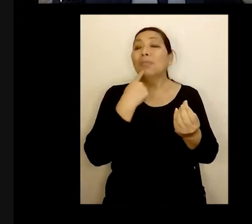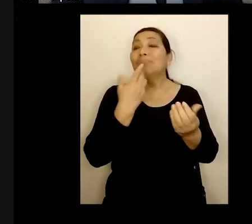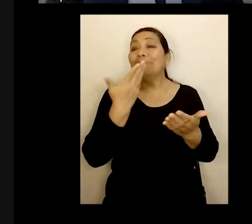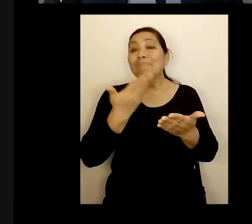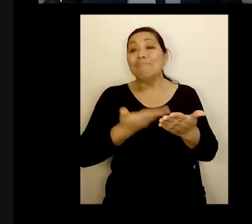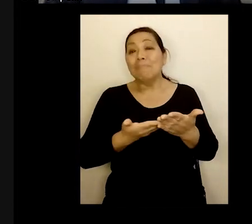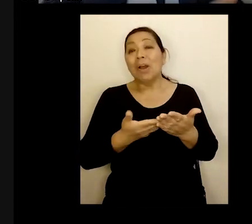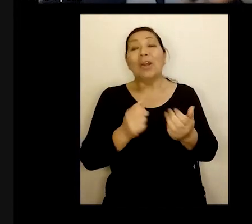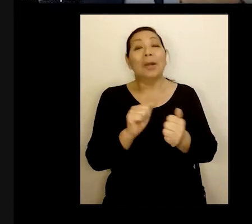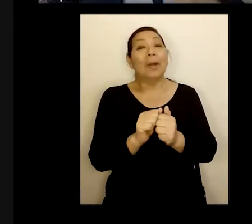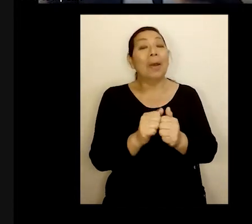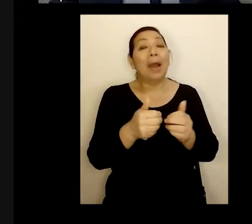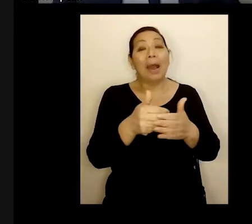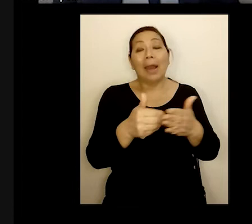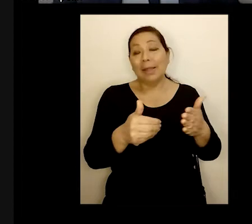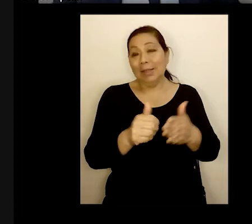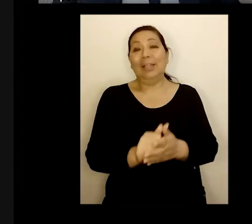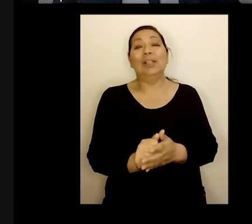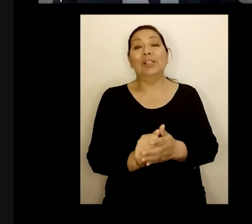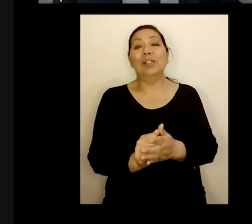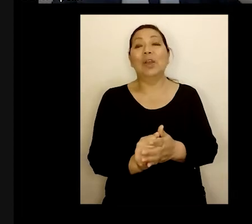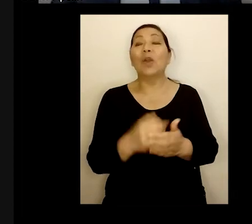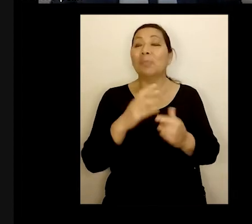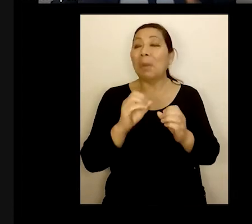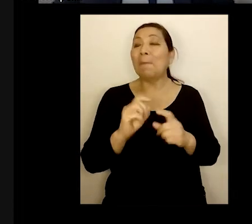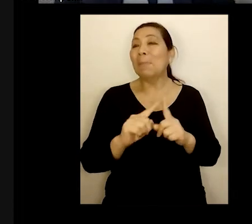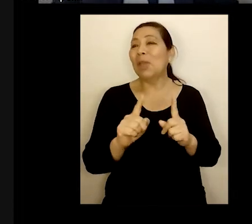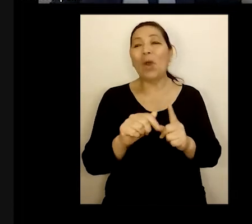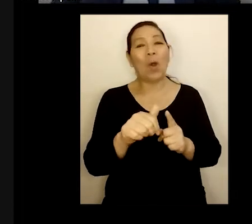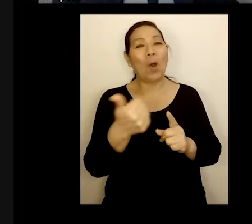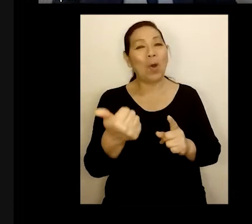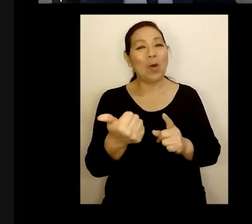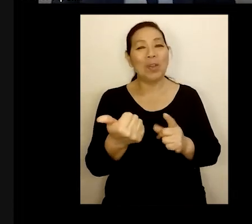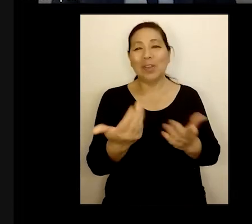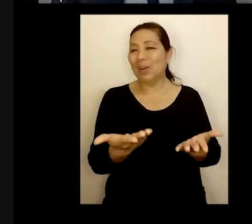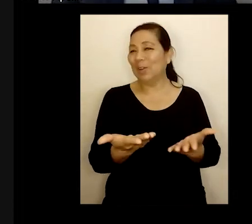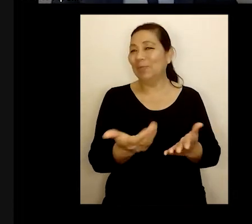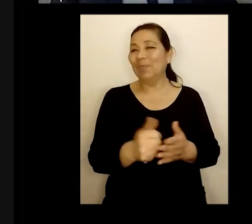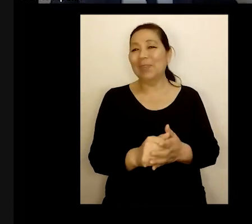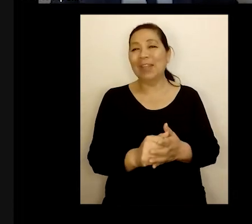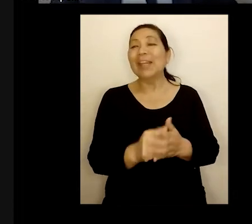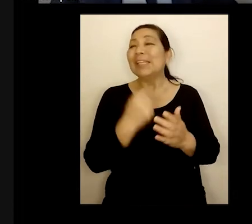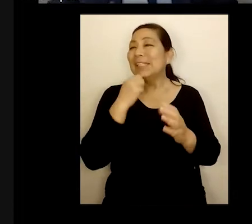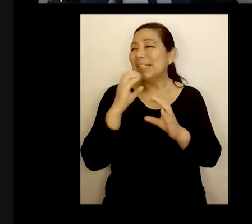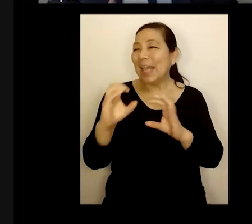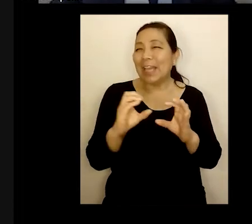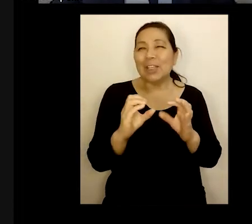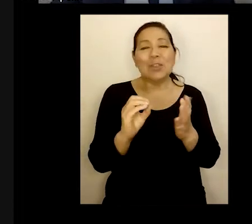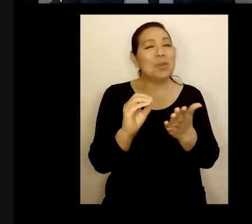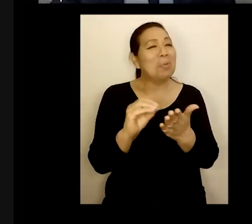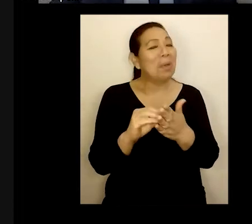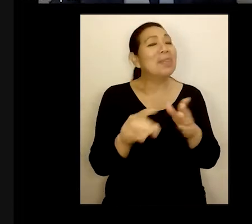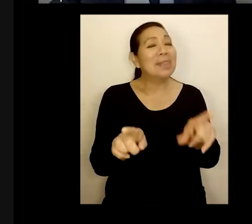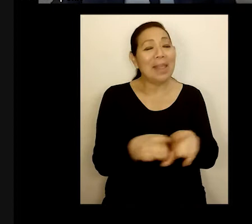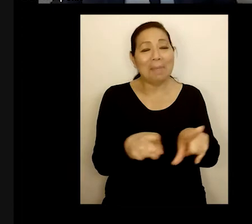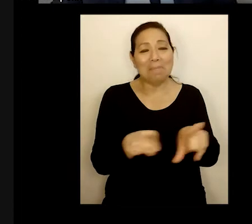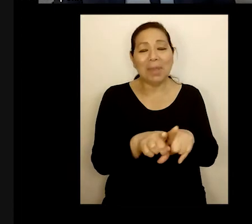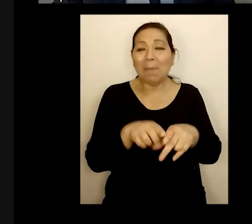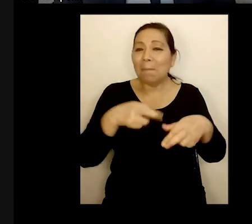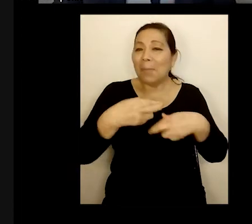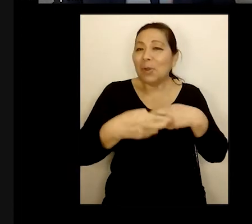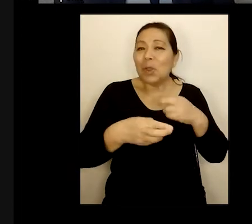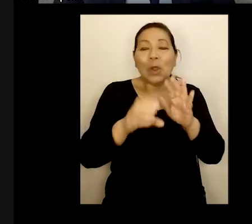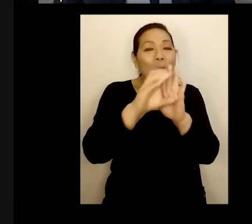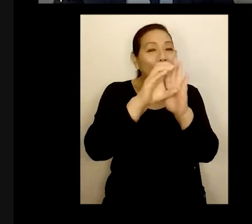lesivo un acto previamente consentido. Pero además, este consentimiento se ha realizado también en este